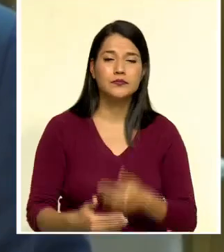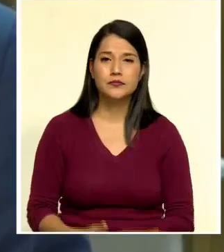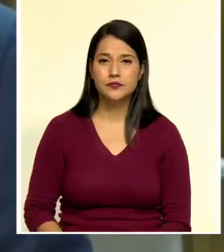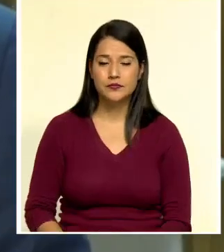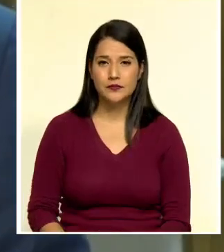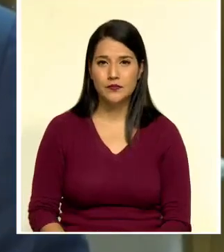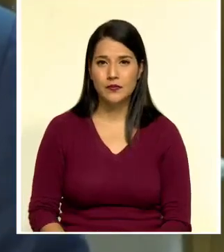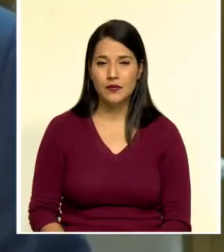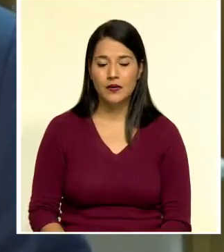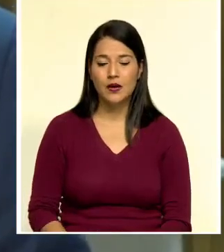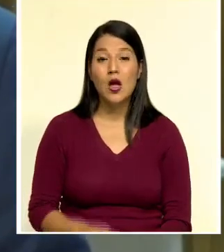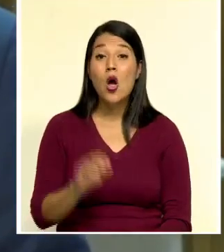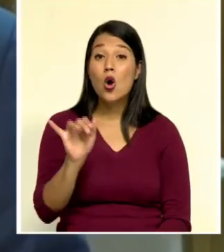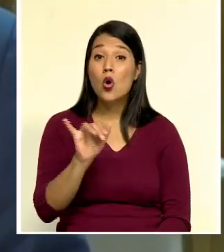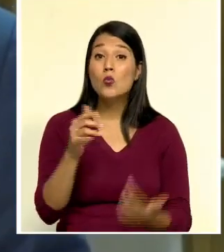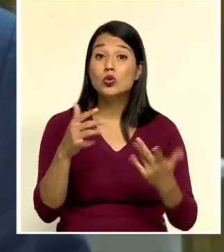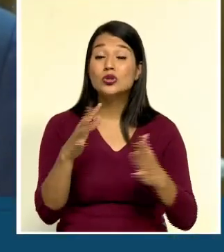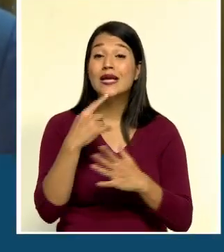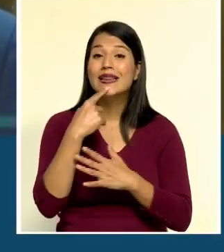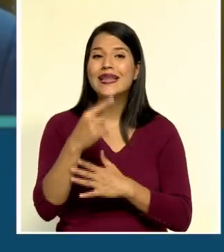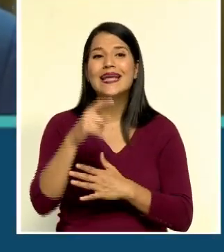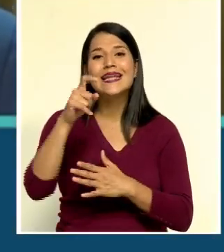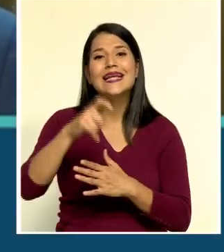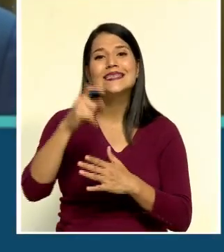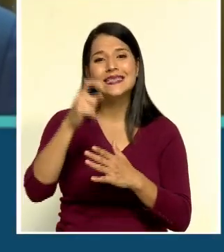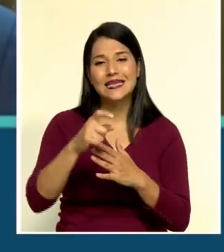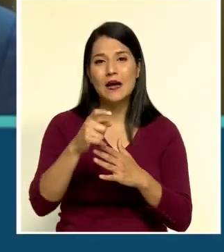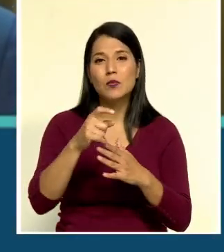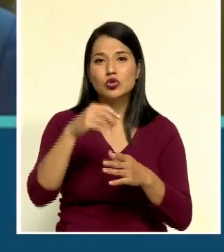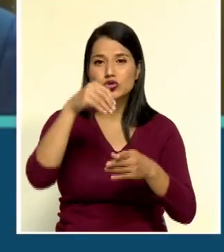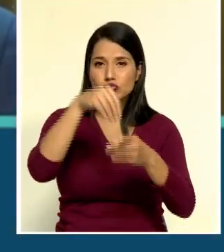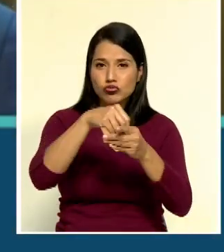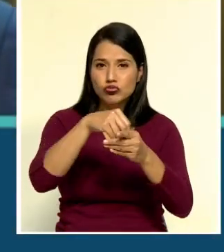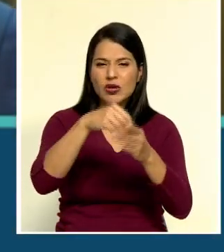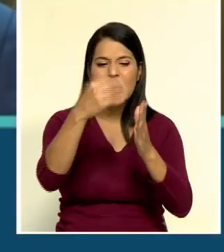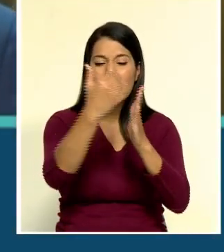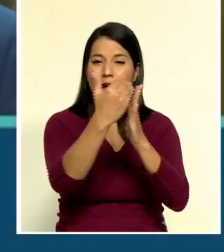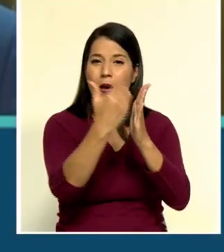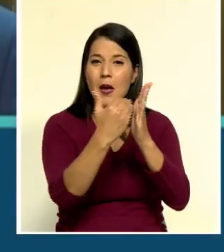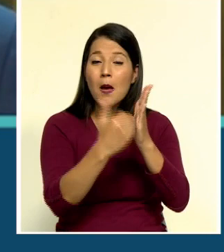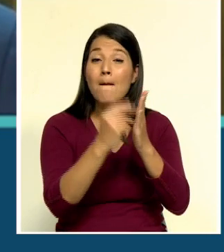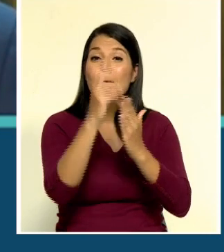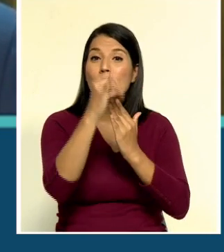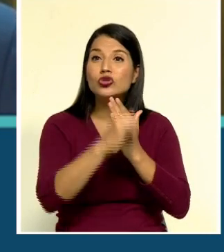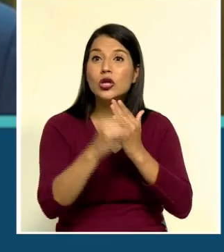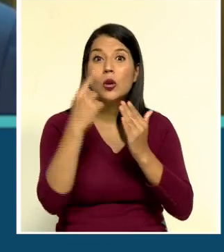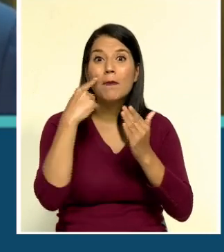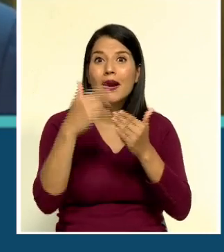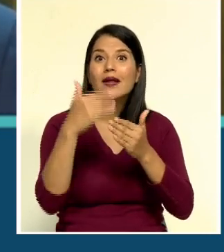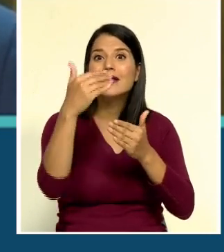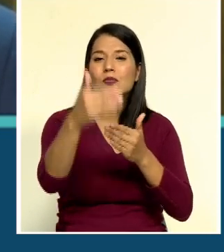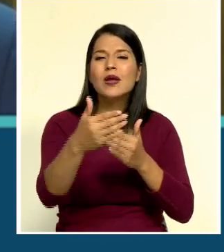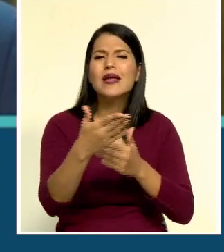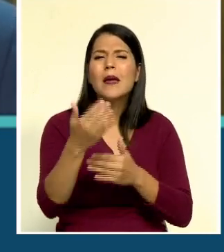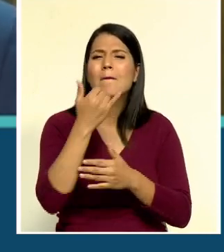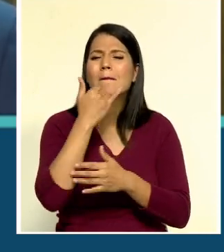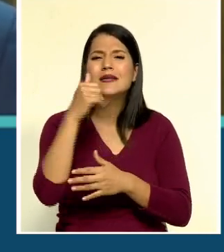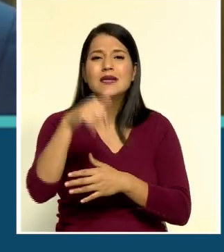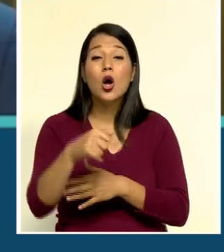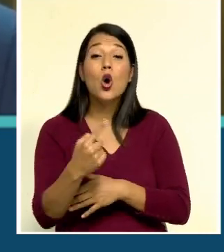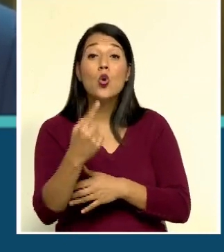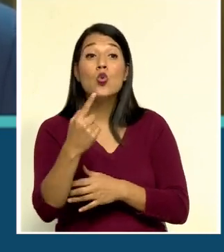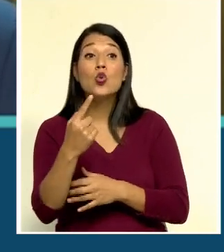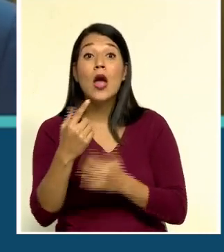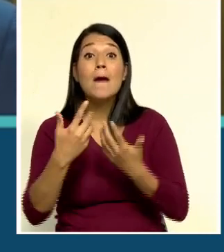También, como mencioné, tiene que haber un portafolio nacional de proyectos concesionables. ¿Qué pasa el día de hoy? Llega un inversionista y dice: quiero